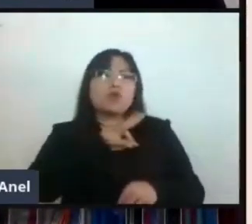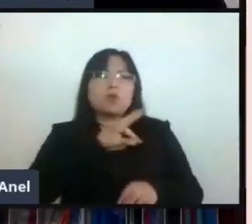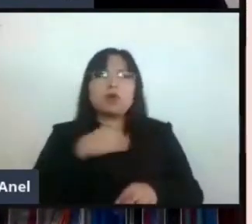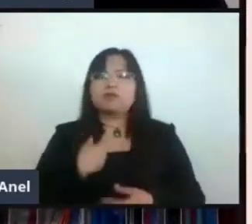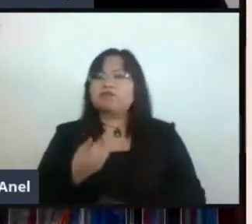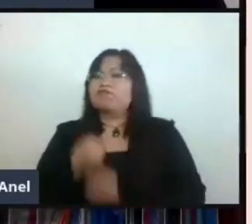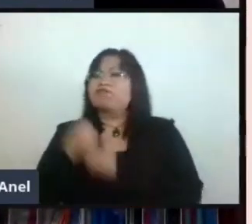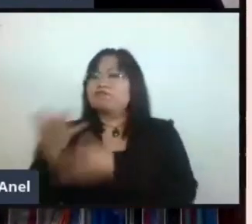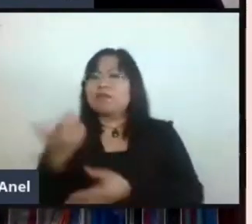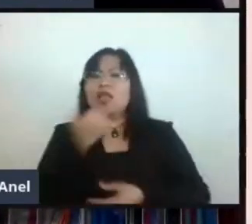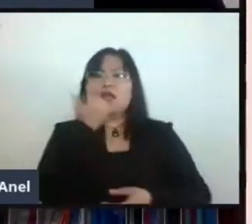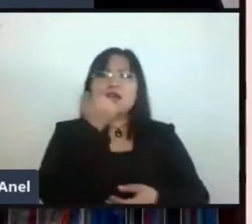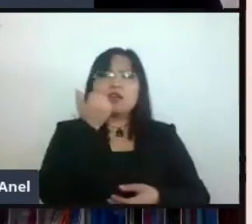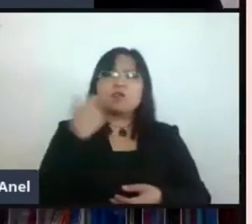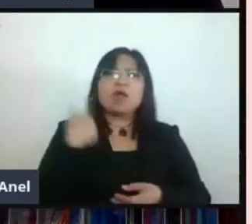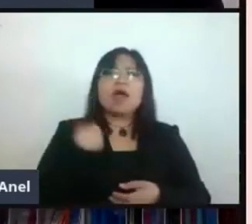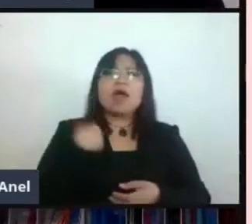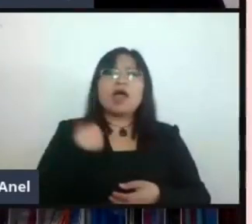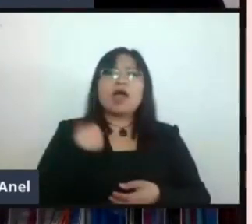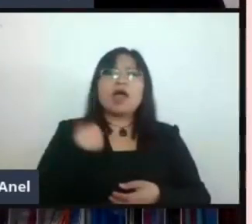desde Classroom? Claro.